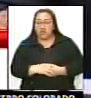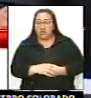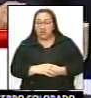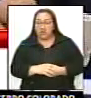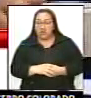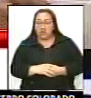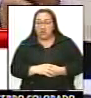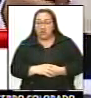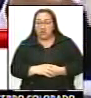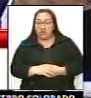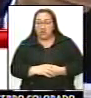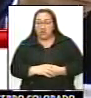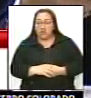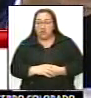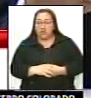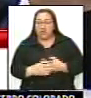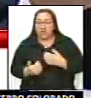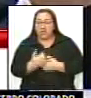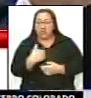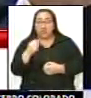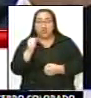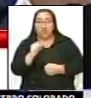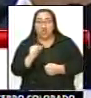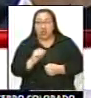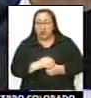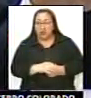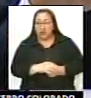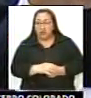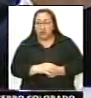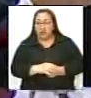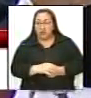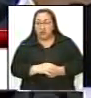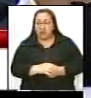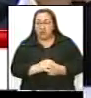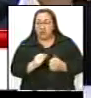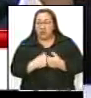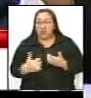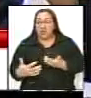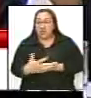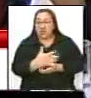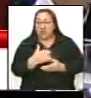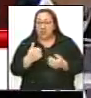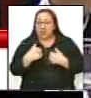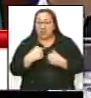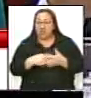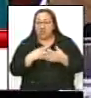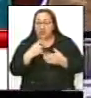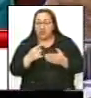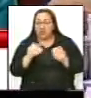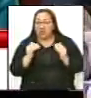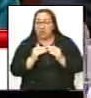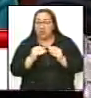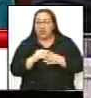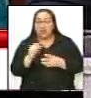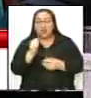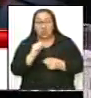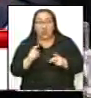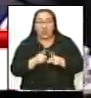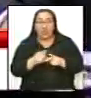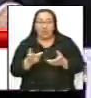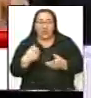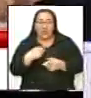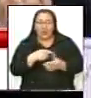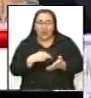en soles, porque esos son los ingresos que vienen por la recaudación mayormente, entonces tenemos que estar calzados en soles también en